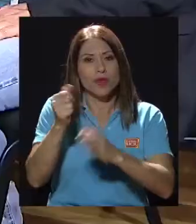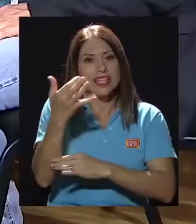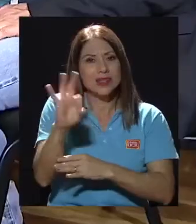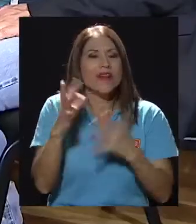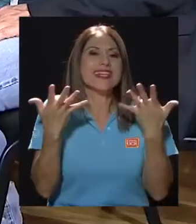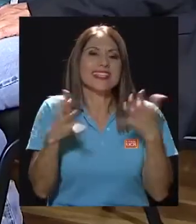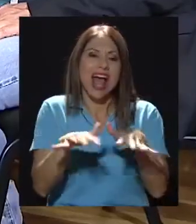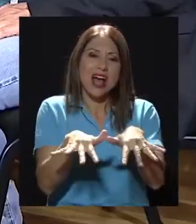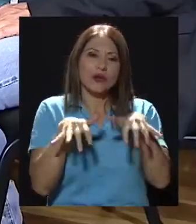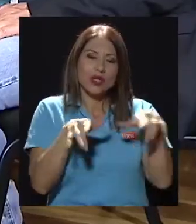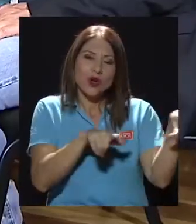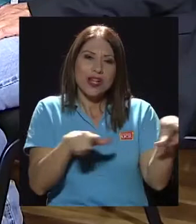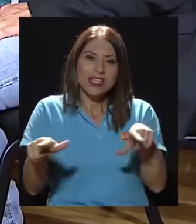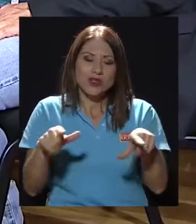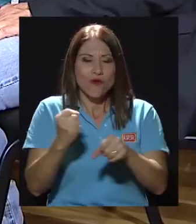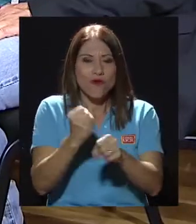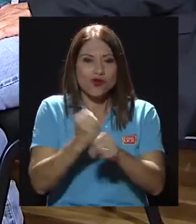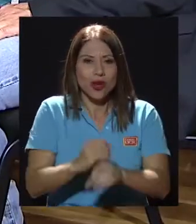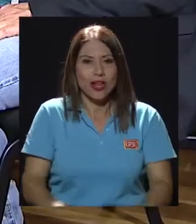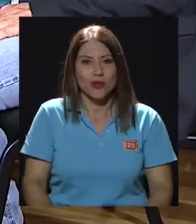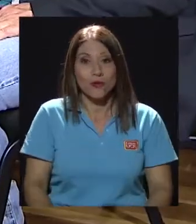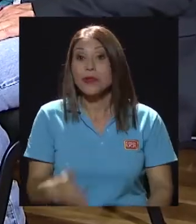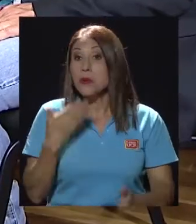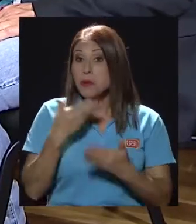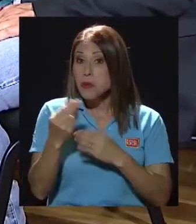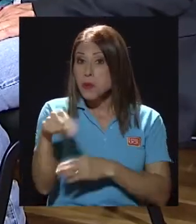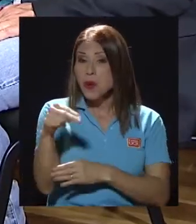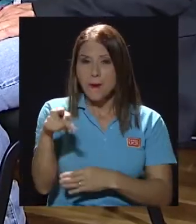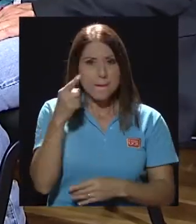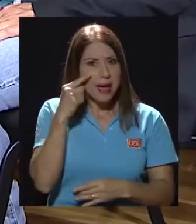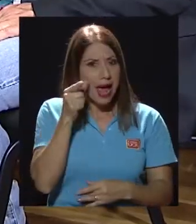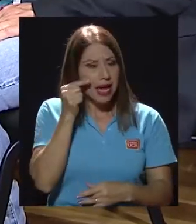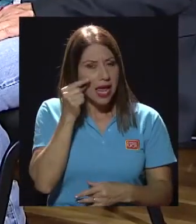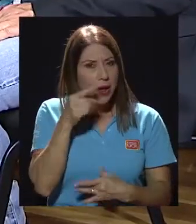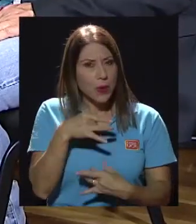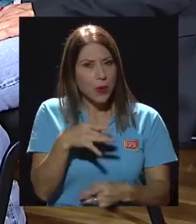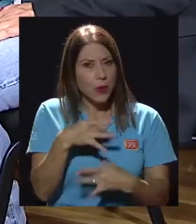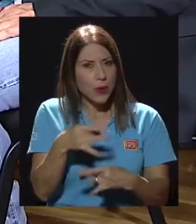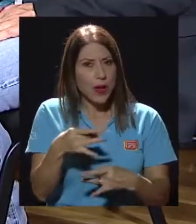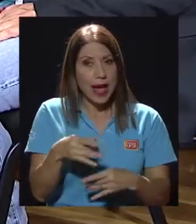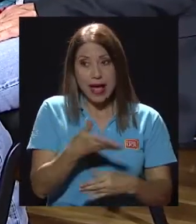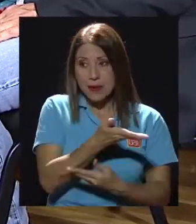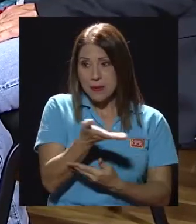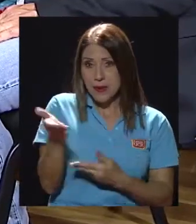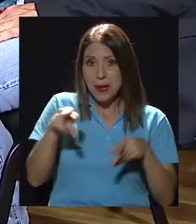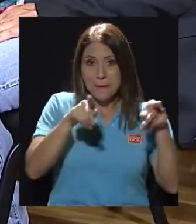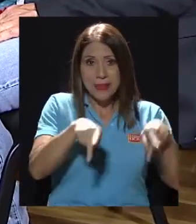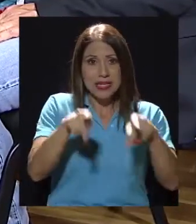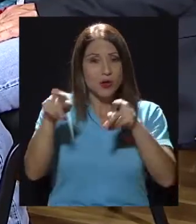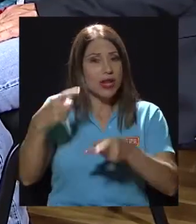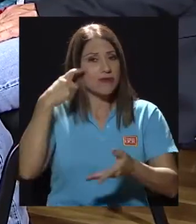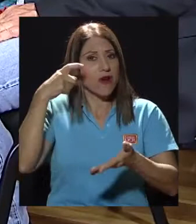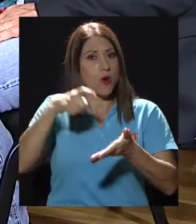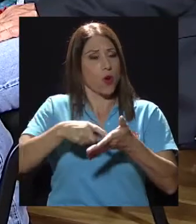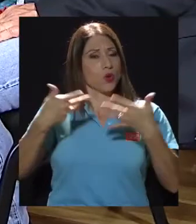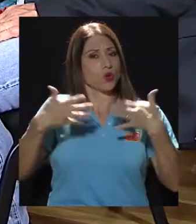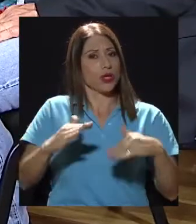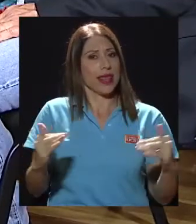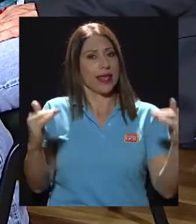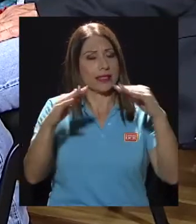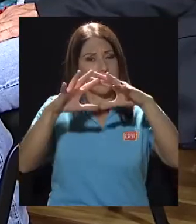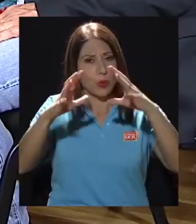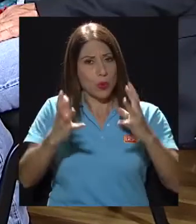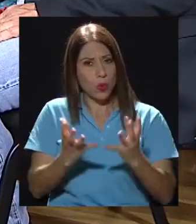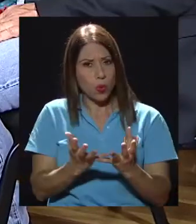Eso es una noticia. Sí, vean qué curioso esto, porque tenemos a personas reconocidas de orden mundial y